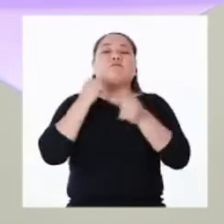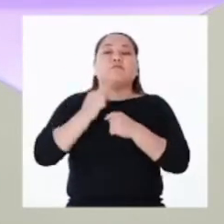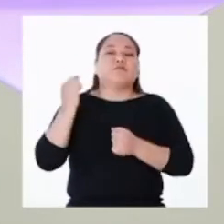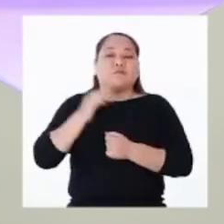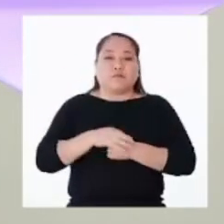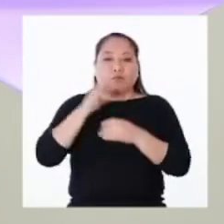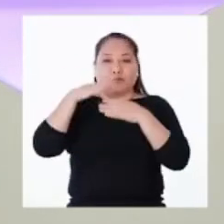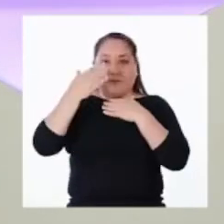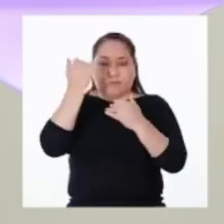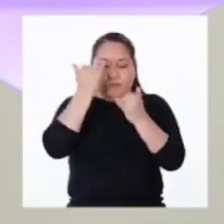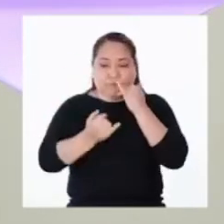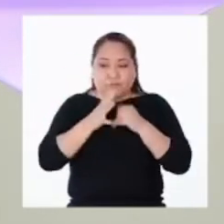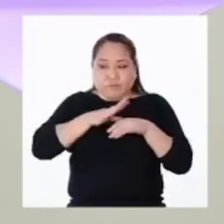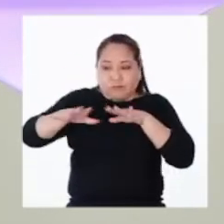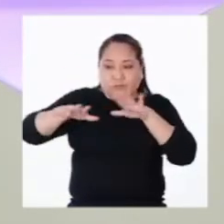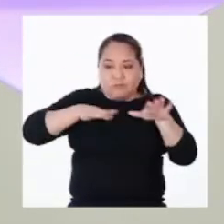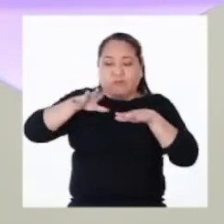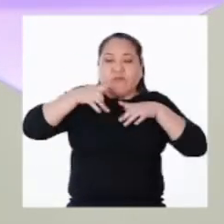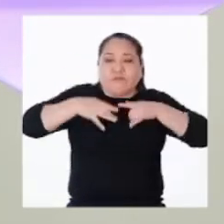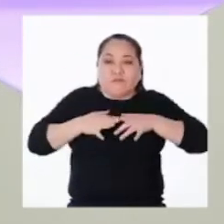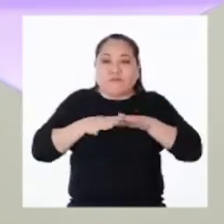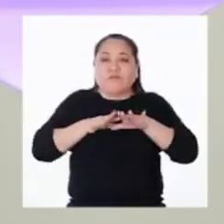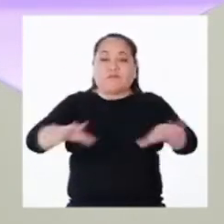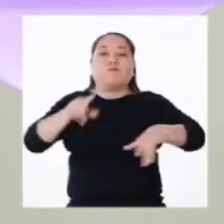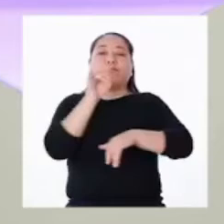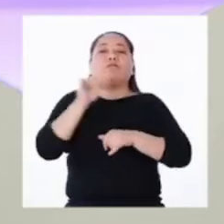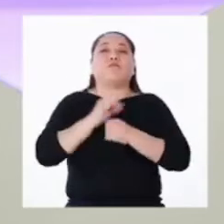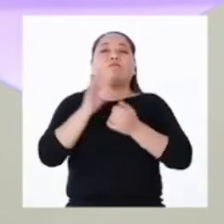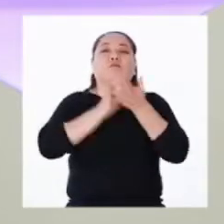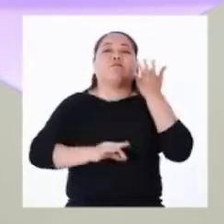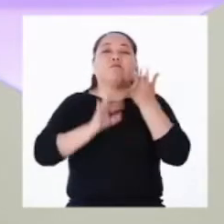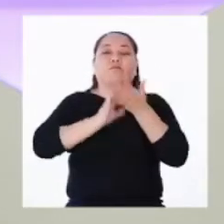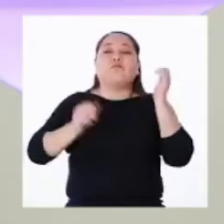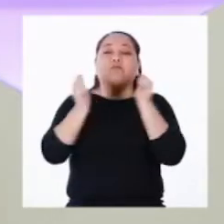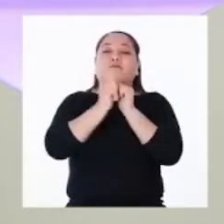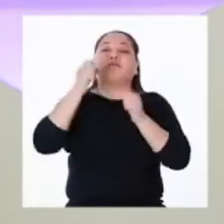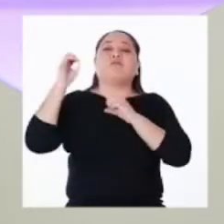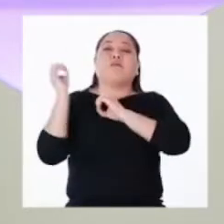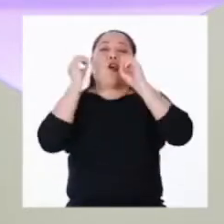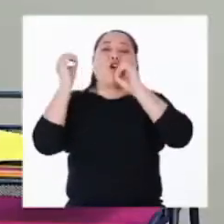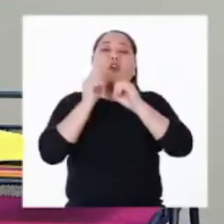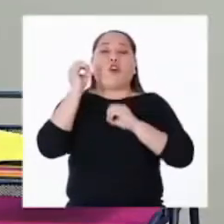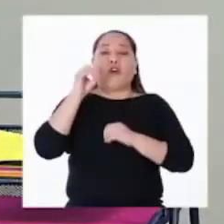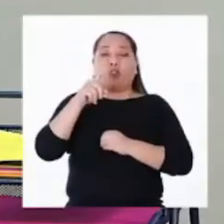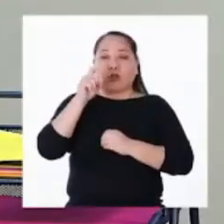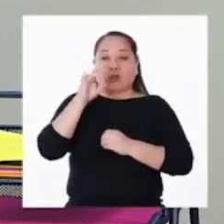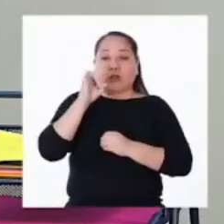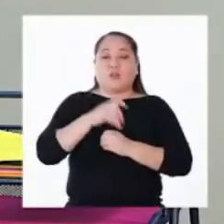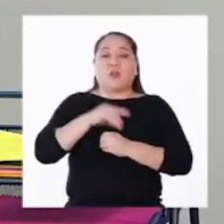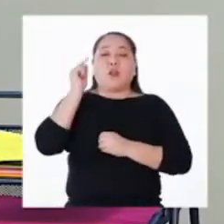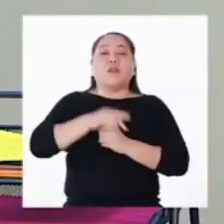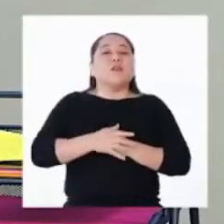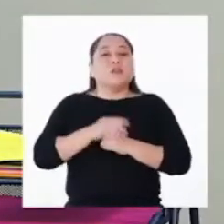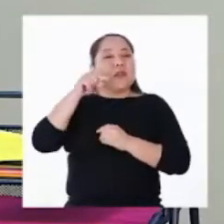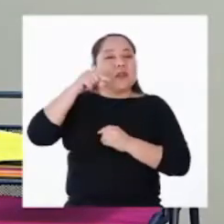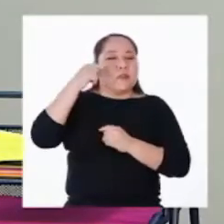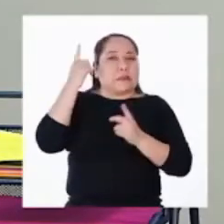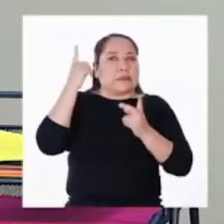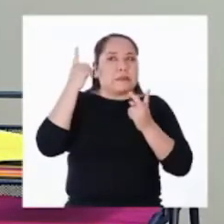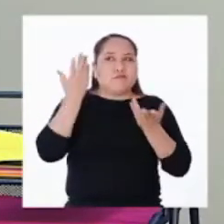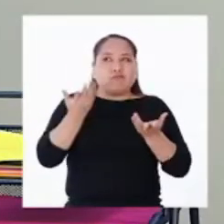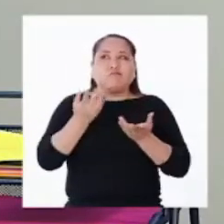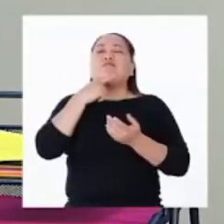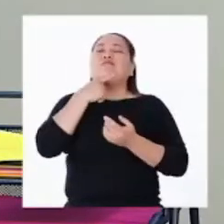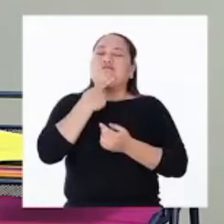y finalmente distribuirse a través del torrente sanguíneo como sangre oxigenada. Por esa razón, ante una